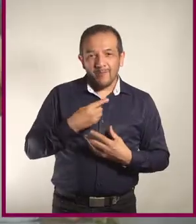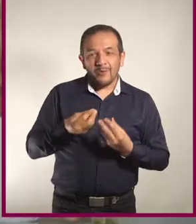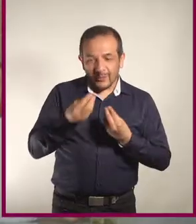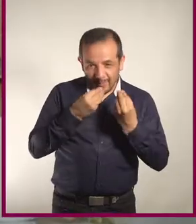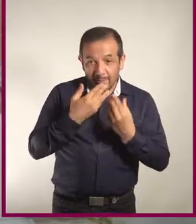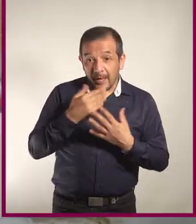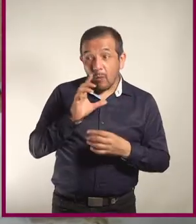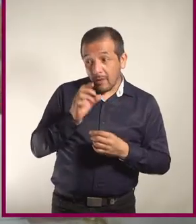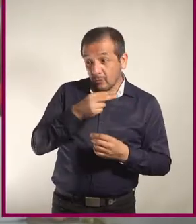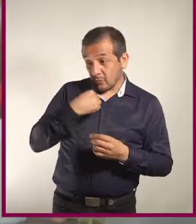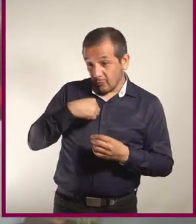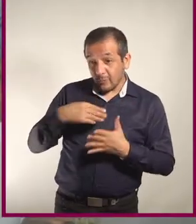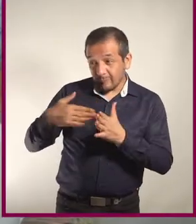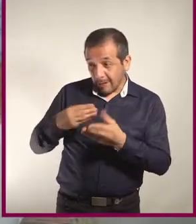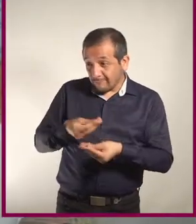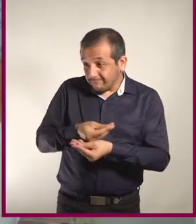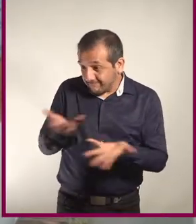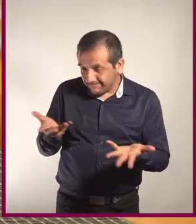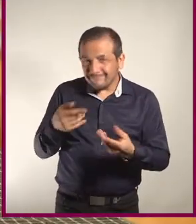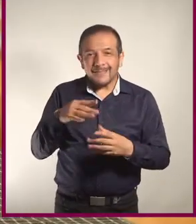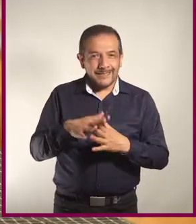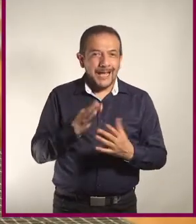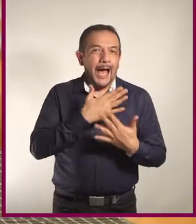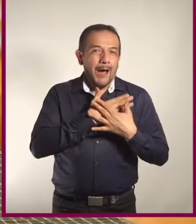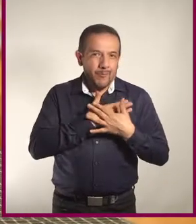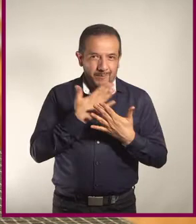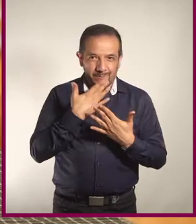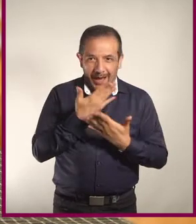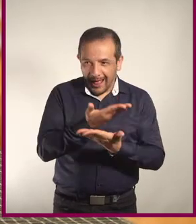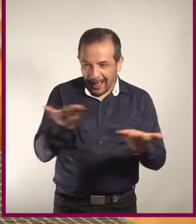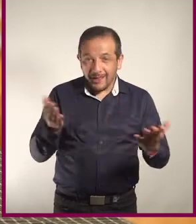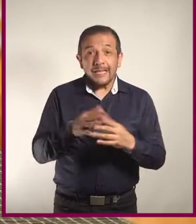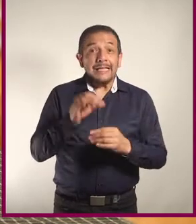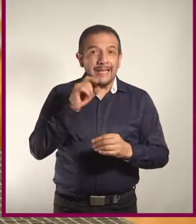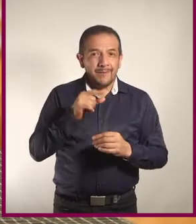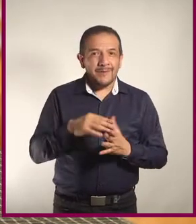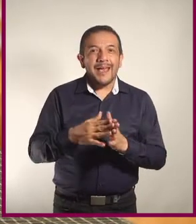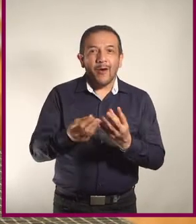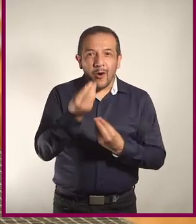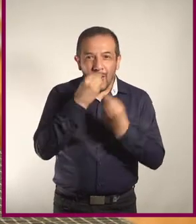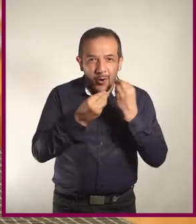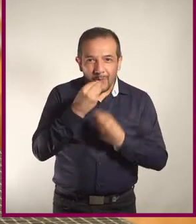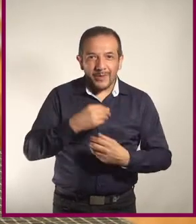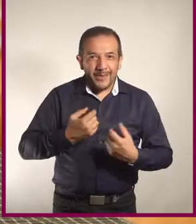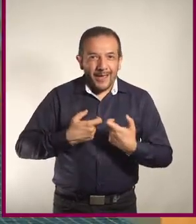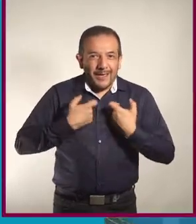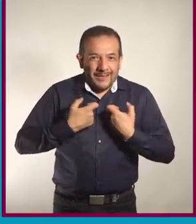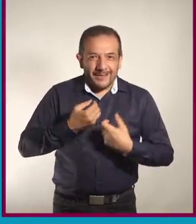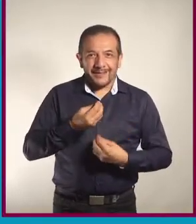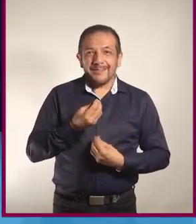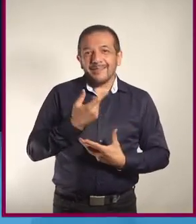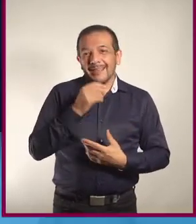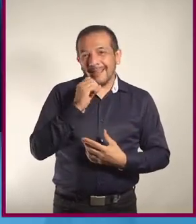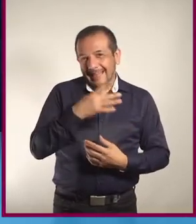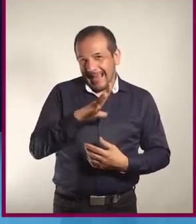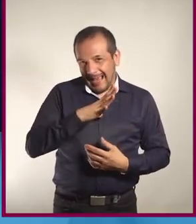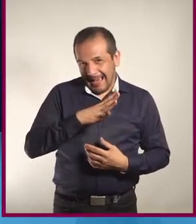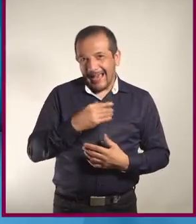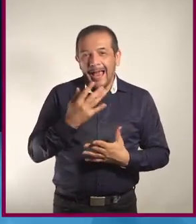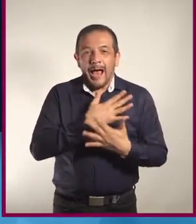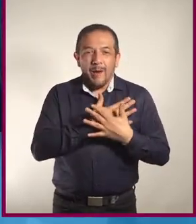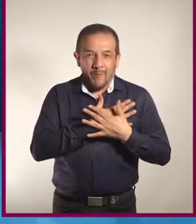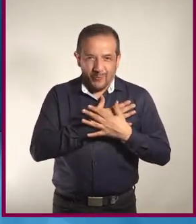otros, pues entonces es hablar de amor por otros. Total, que en la cultura nutricional hay mucho amor de por medio.